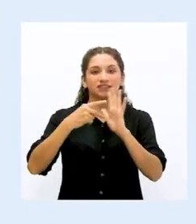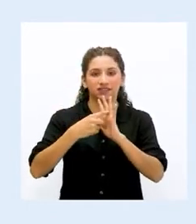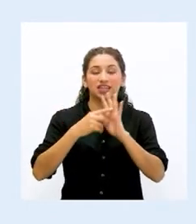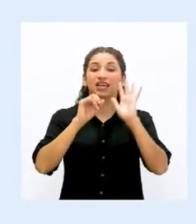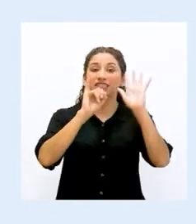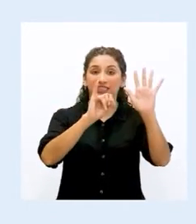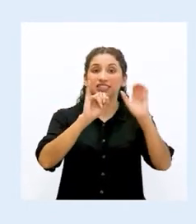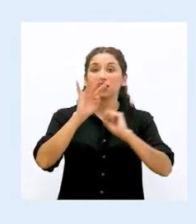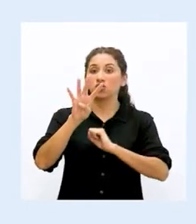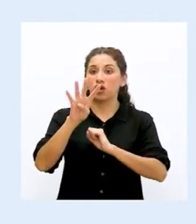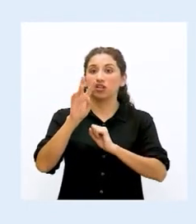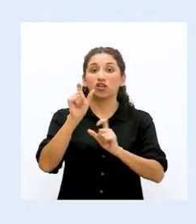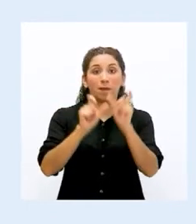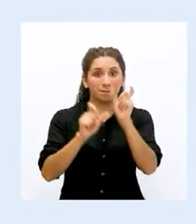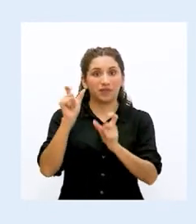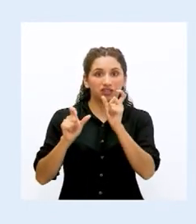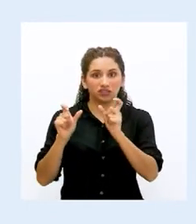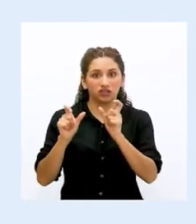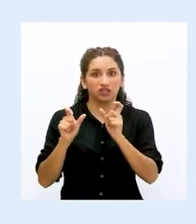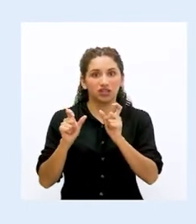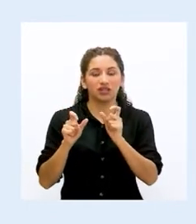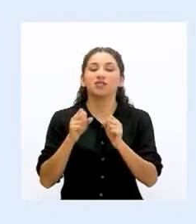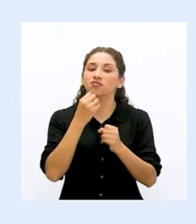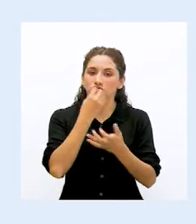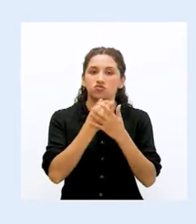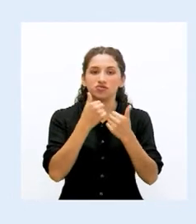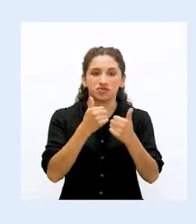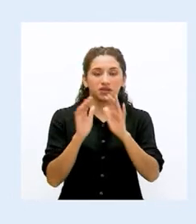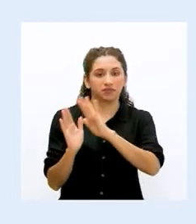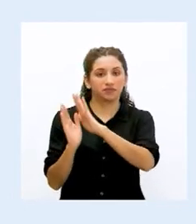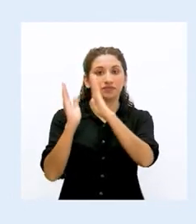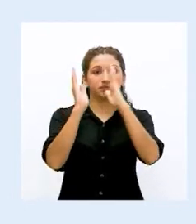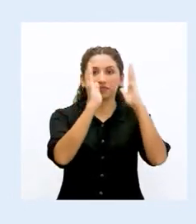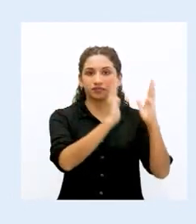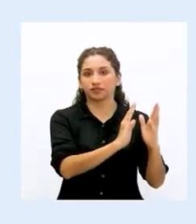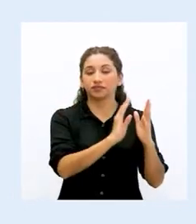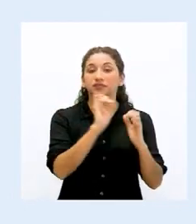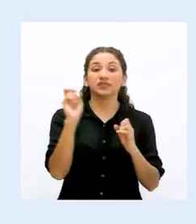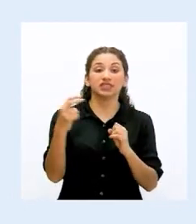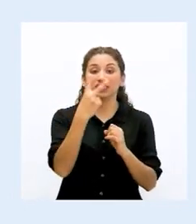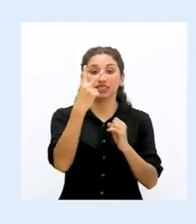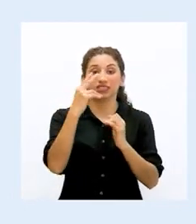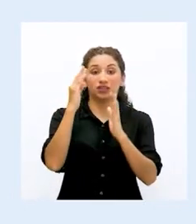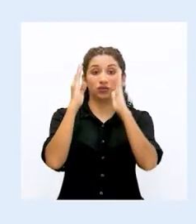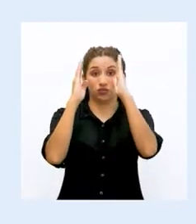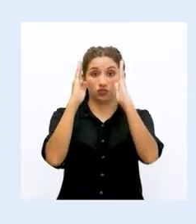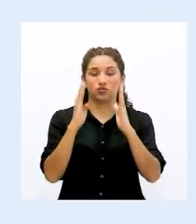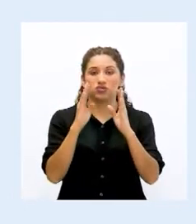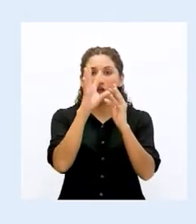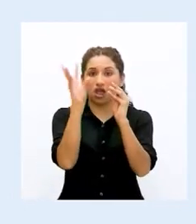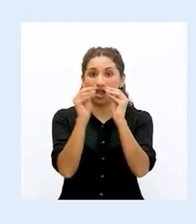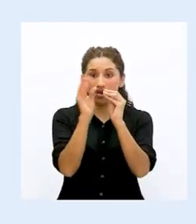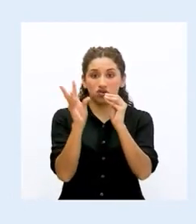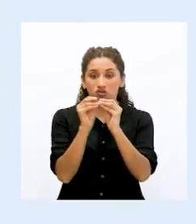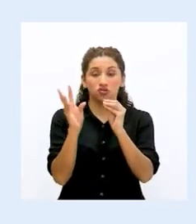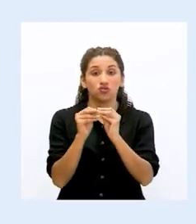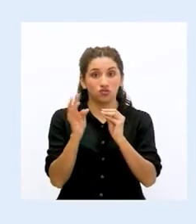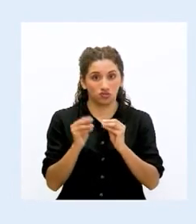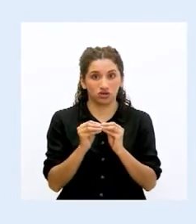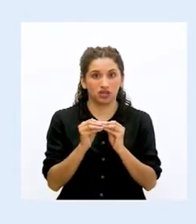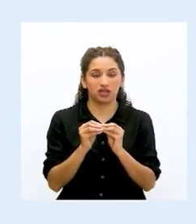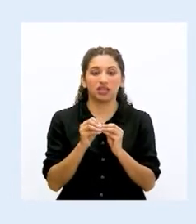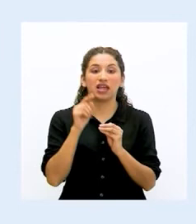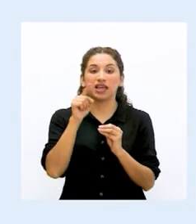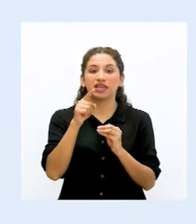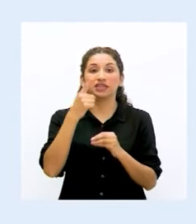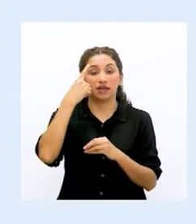64 personas. Así es. Luego pasamos a la columna de la frecuencia absoluta acumulada, F sub I. Para